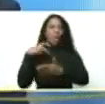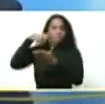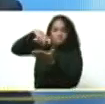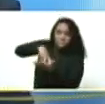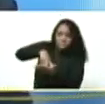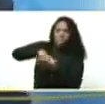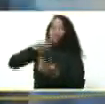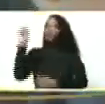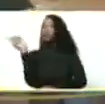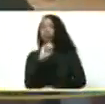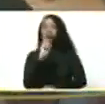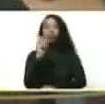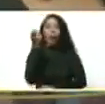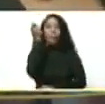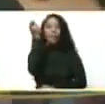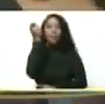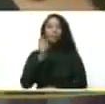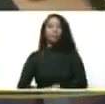arrodillarán.